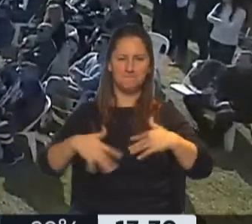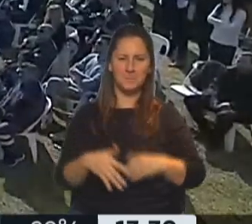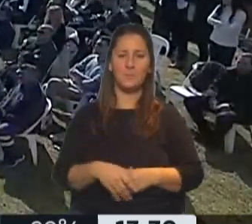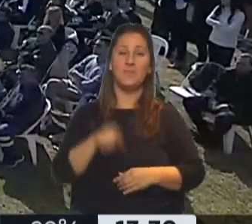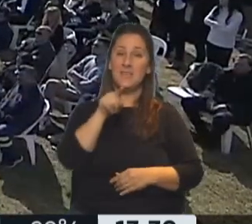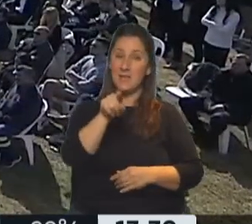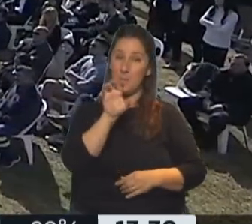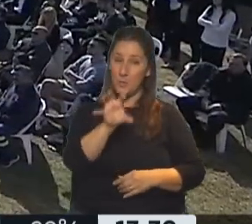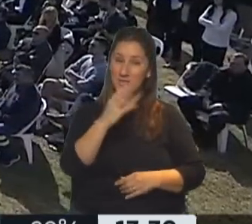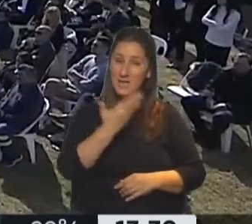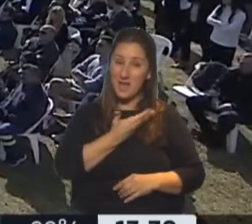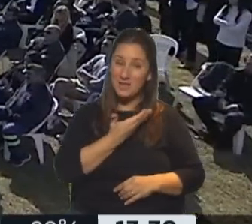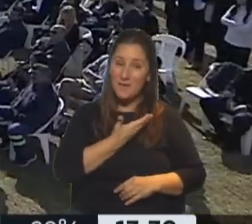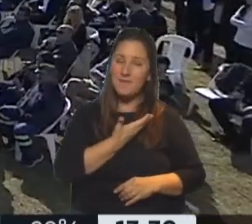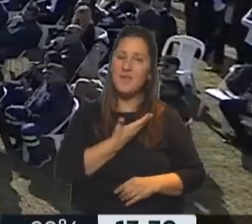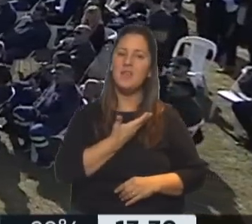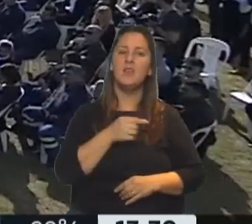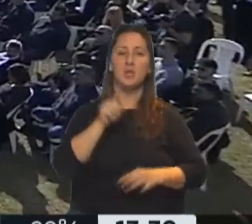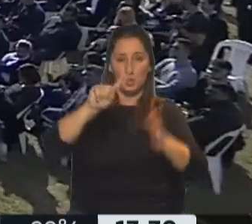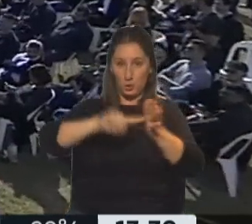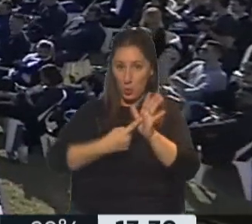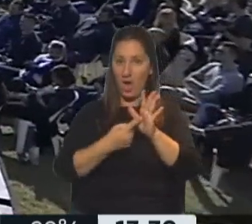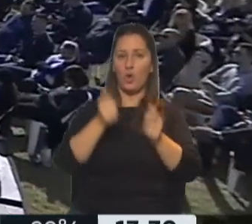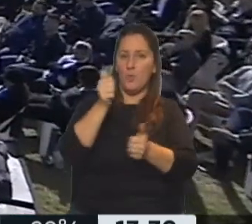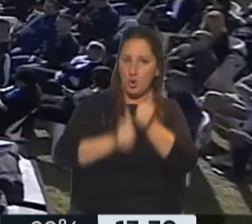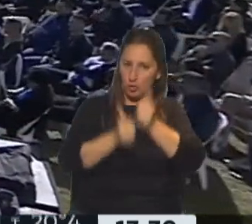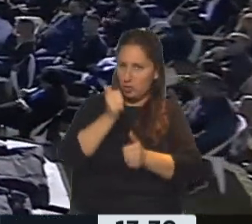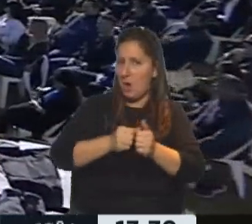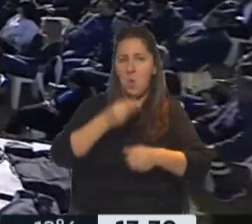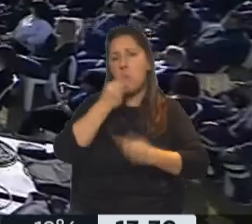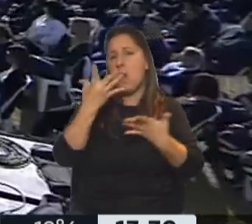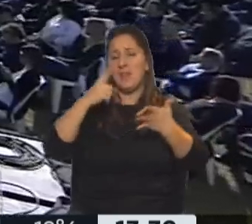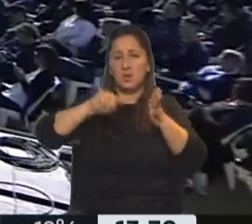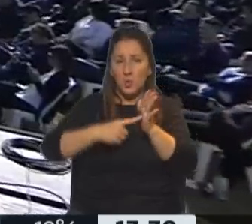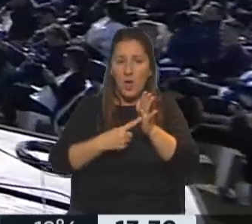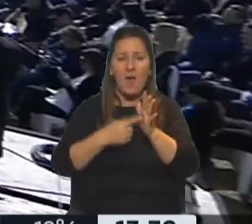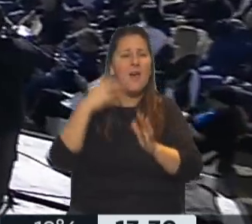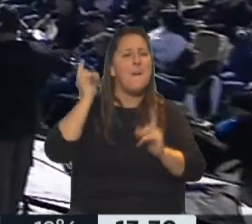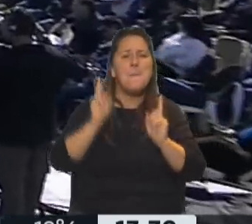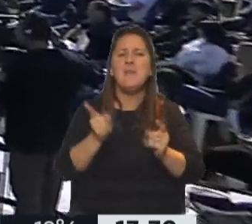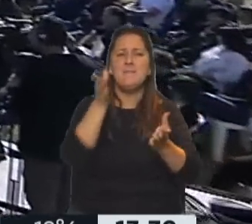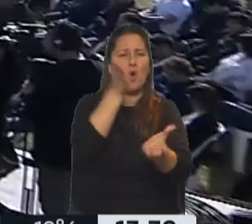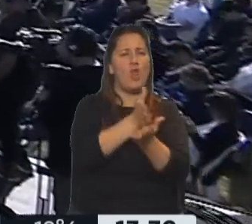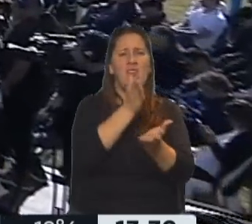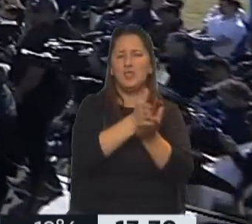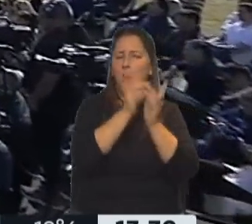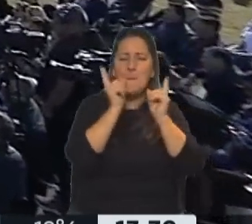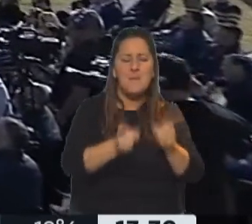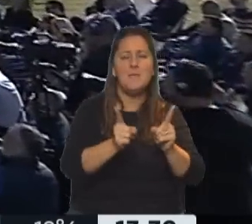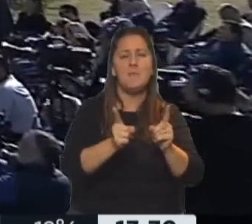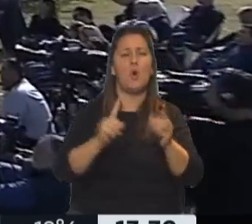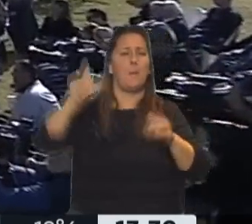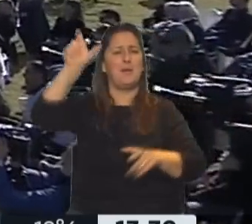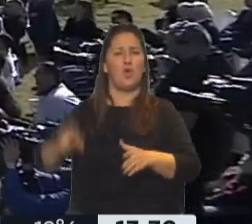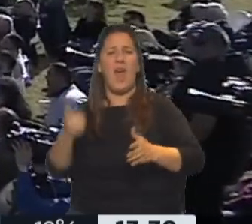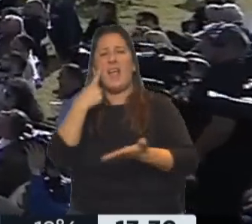Esa Santa Fe tiene que tener la ciudad esa, como Rosario, como cualquier ciudad del interior del país, tiene que tener los mismos derechos que tiene un